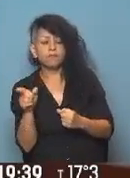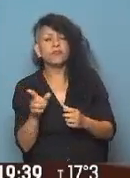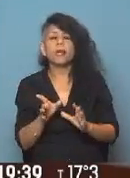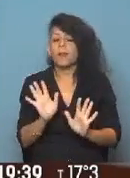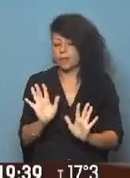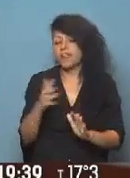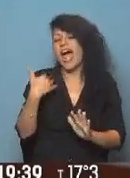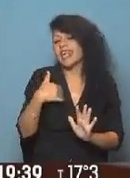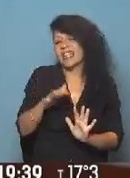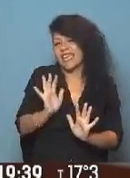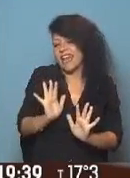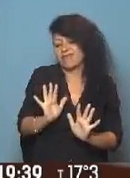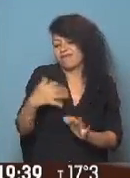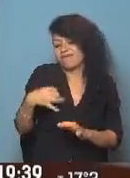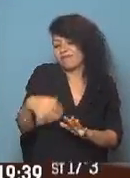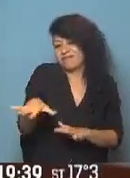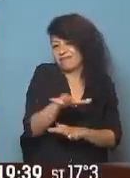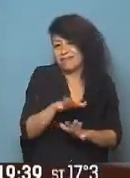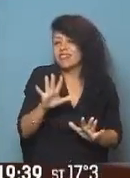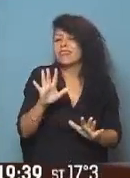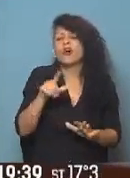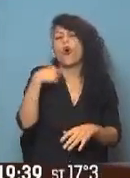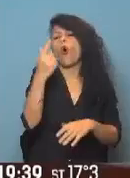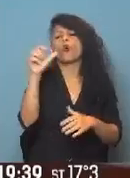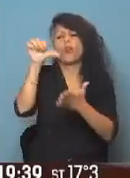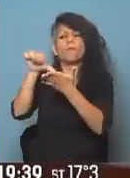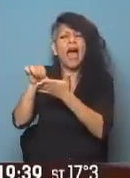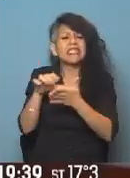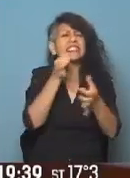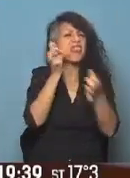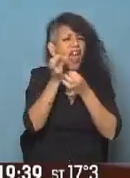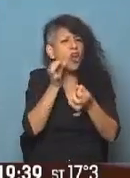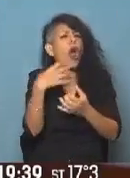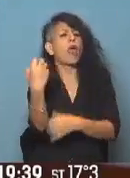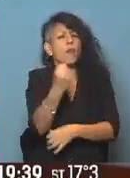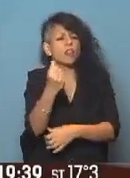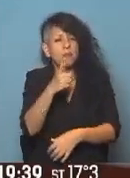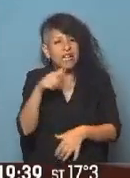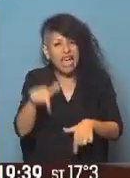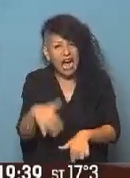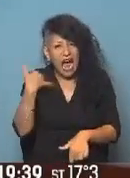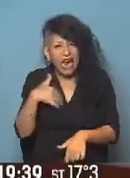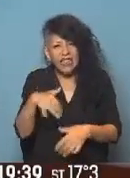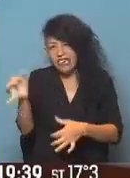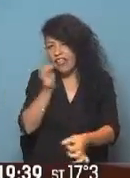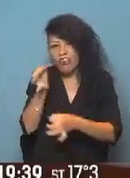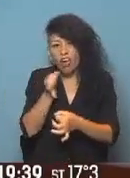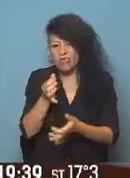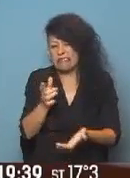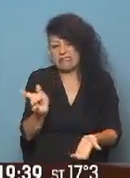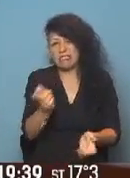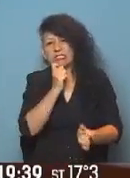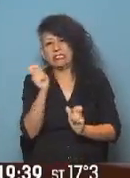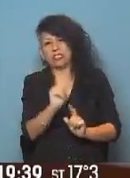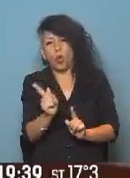algunas particularidades. En cualquier lugar del mundo el dialogar es un valor. Parece ser que acá en la Argentina, si vos dialogás, es un disvalor, es al revés. Y